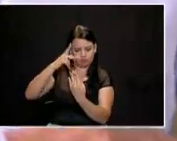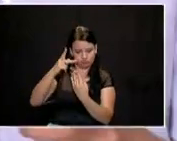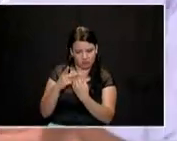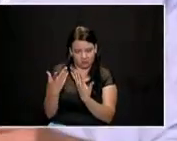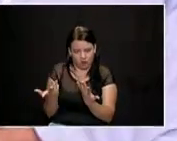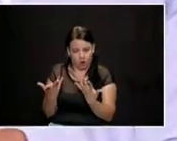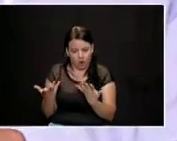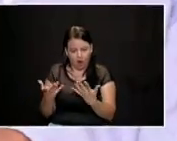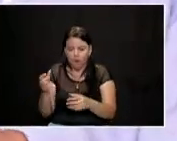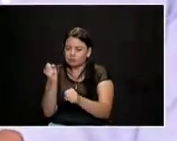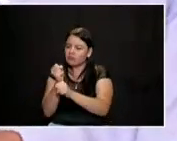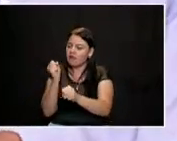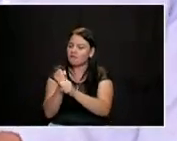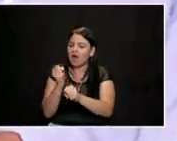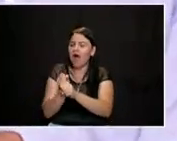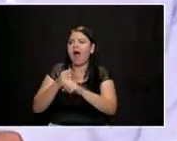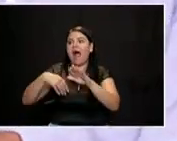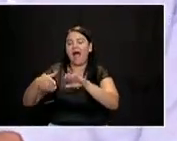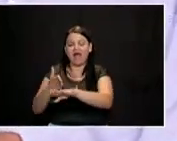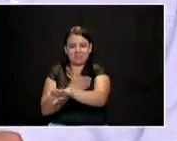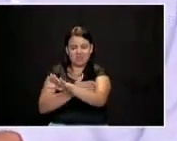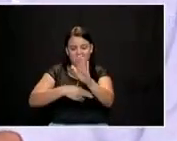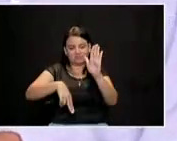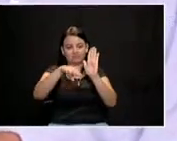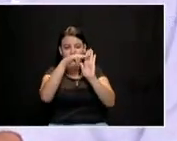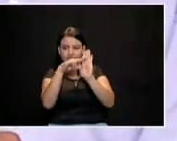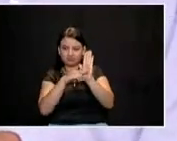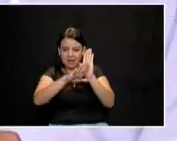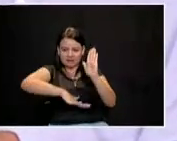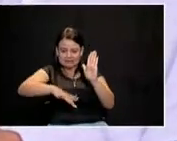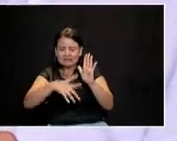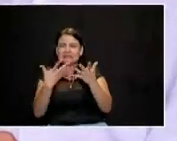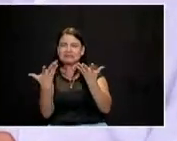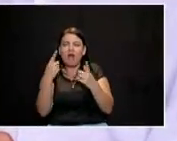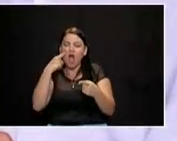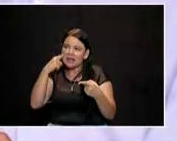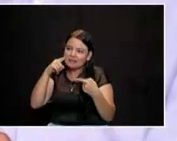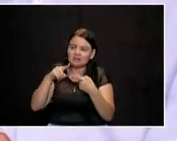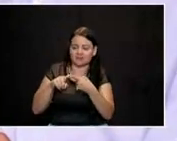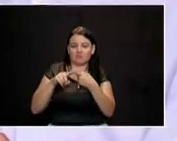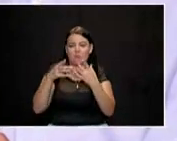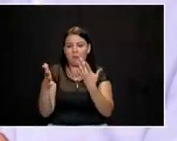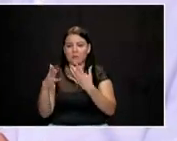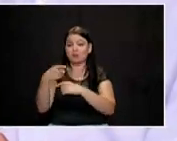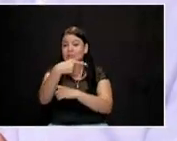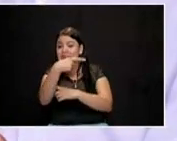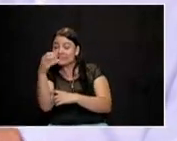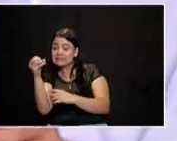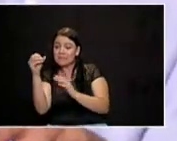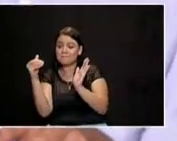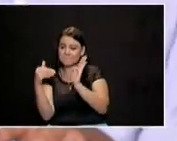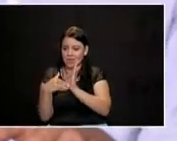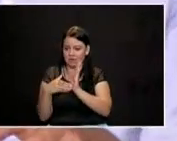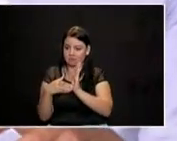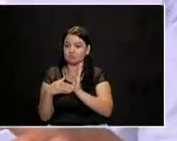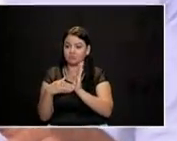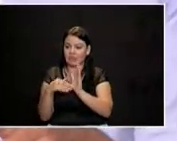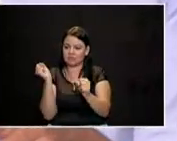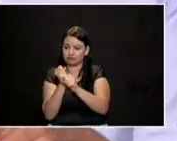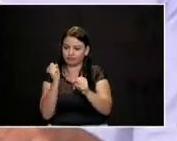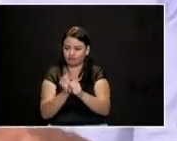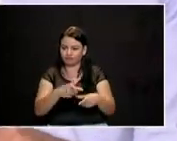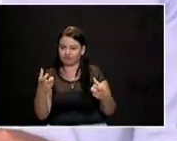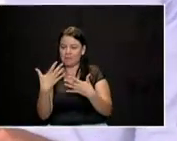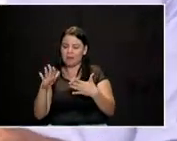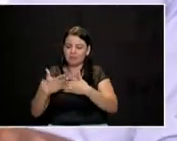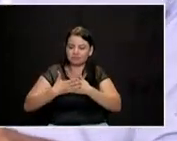principalmente en una política de empleo de choque para generar 100.000 empleos en los próximos 4 años. ¿Qué vamos a hacer? Primero, vamos